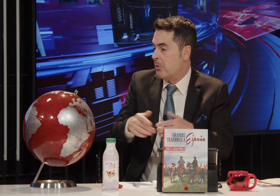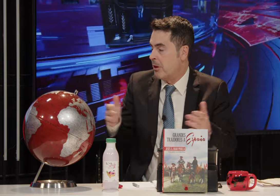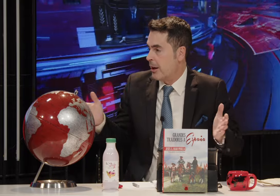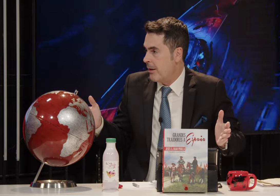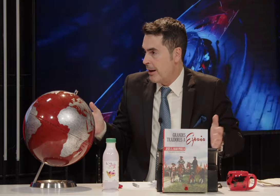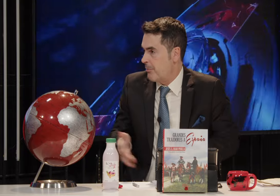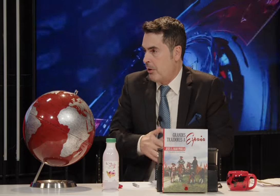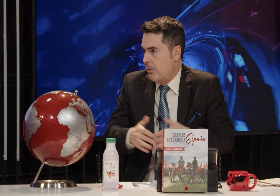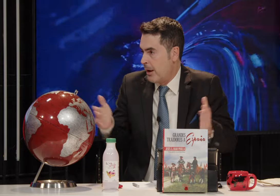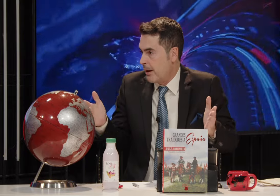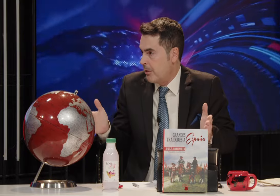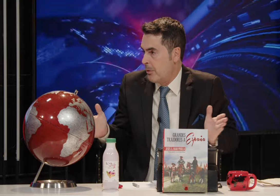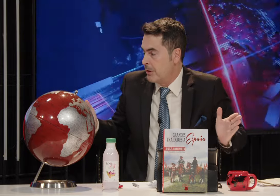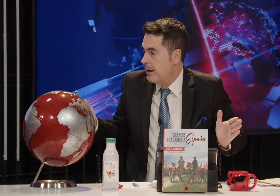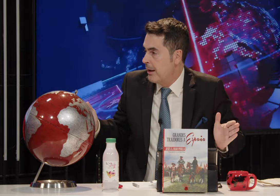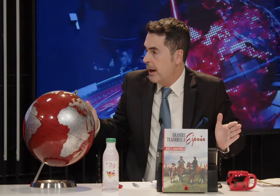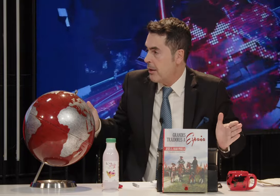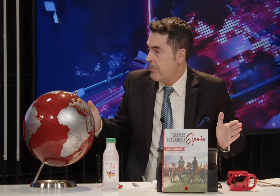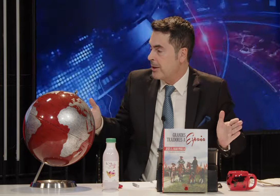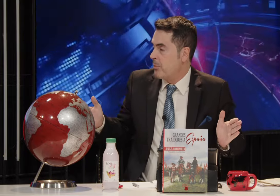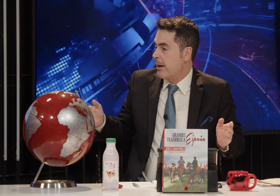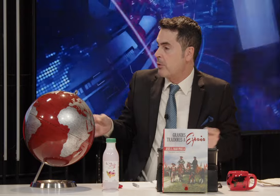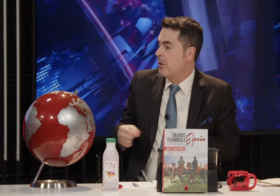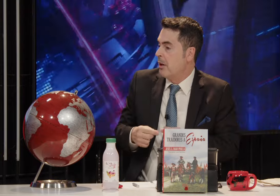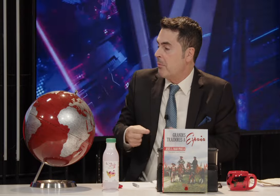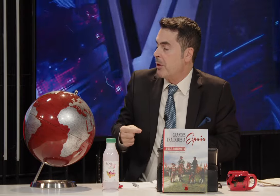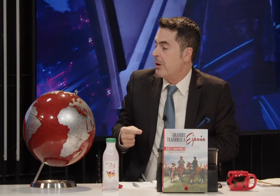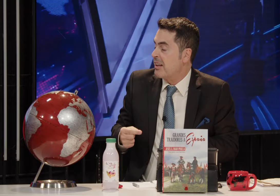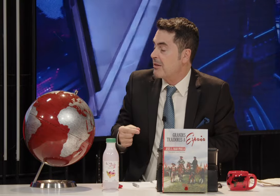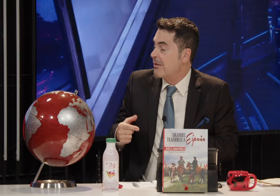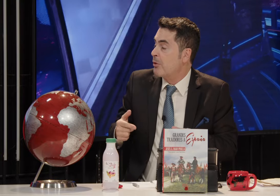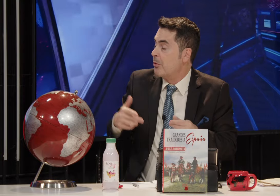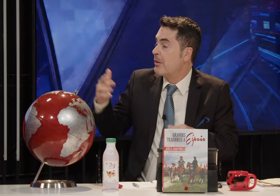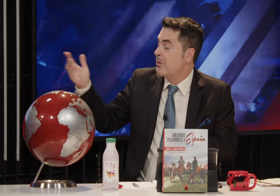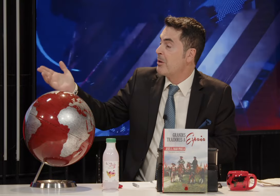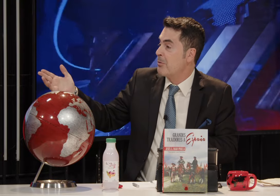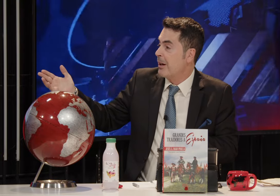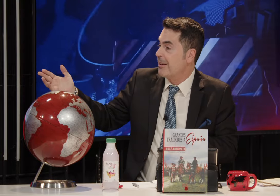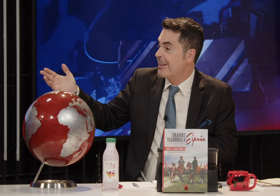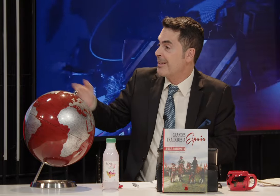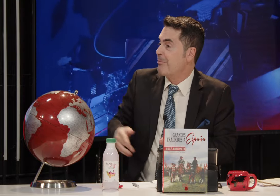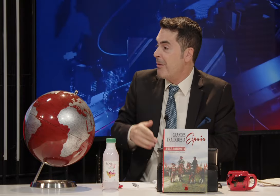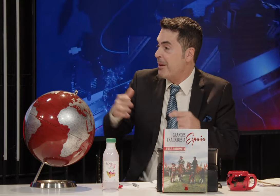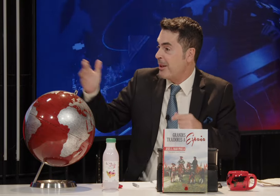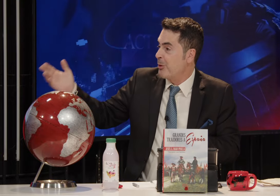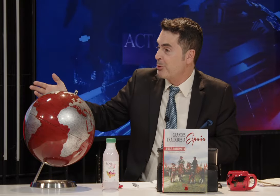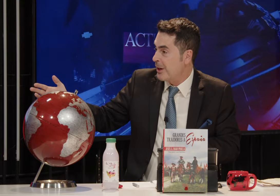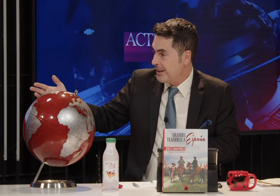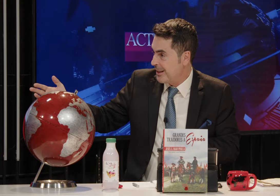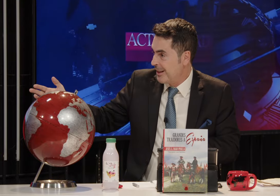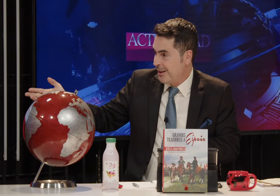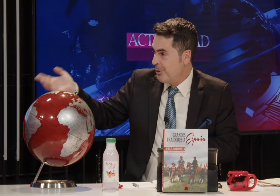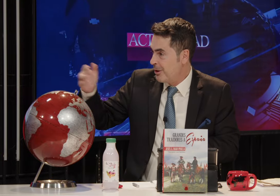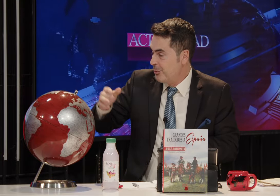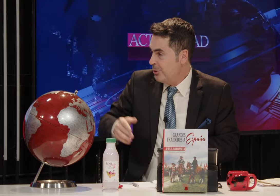bound pues no quiere que vaya el rey porque no vaya al rey no vamos a hacerle pasar un más rato pero es como hacen con Venezuela están Han pactado con